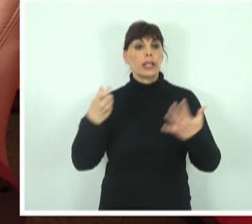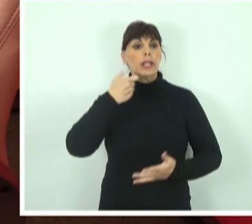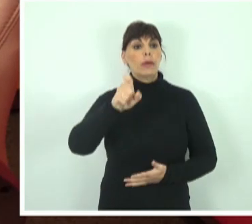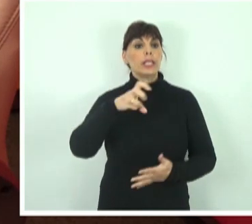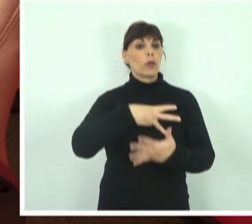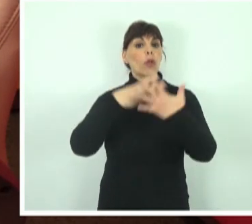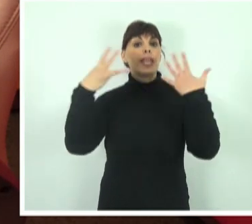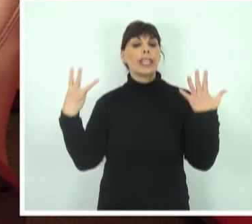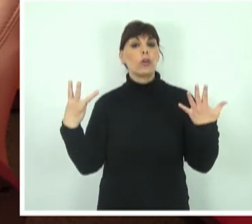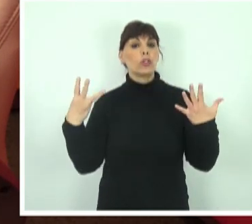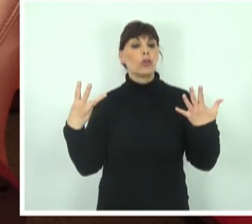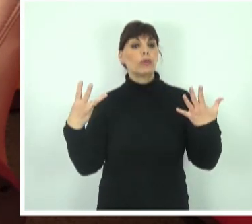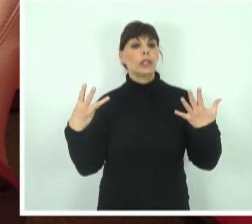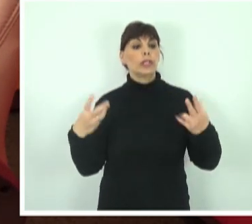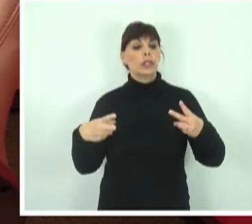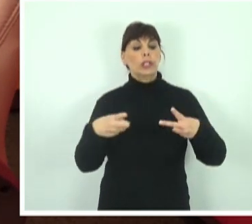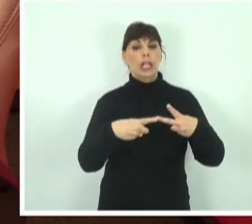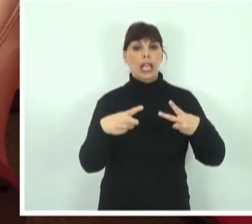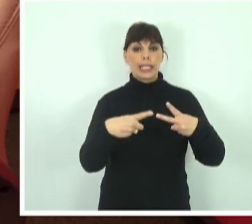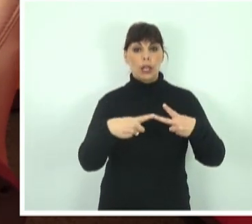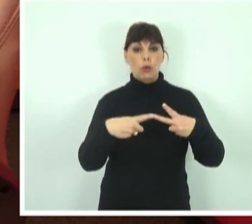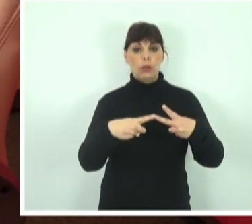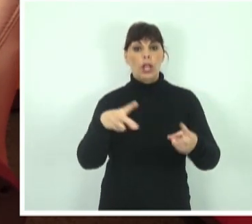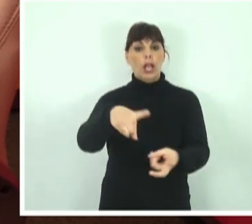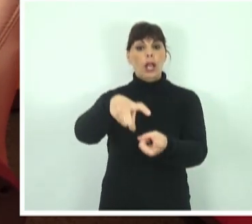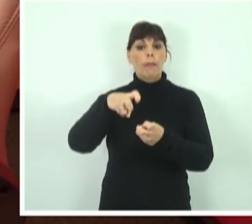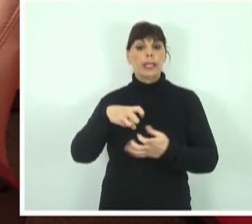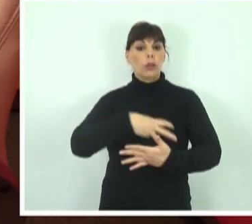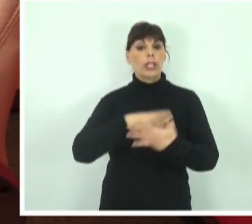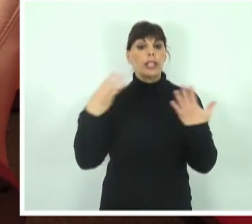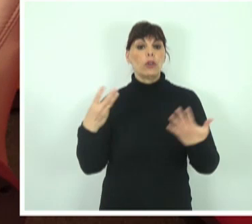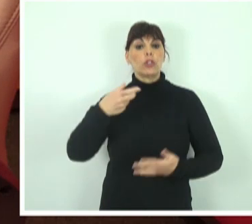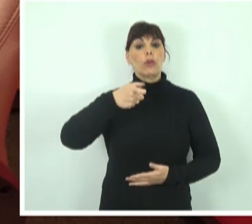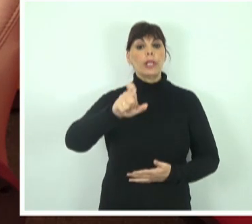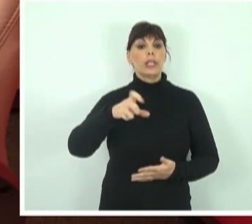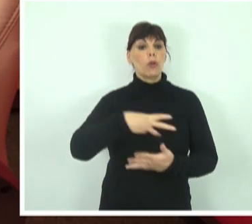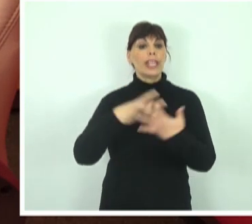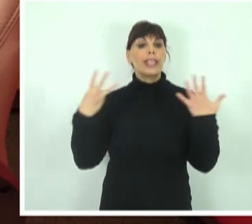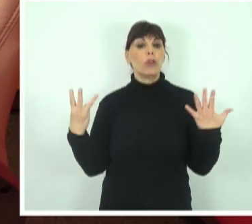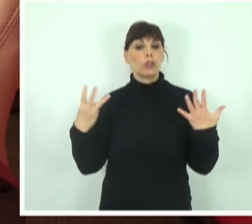versículo 18, y luego en Mateo capítulo 18, versículo 18.